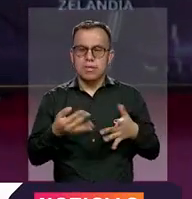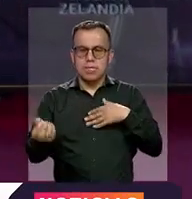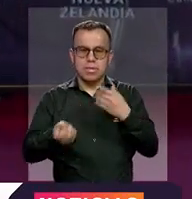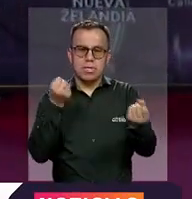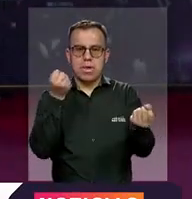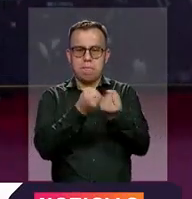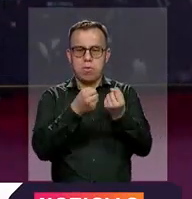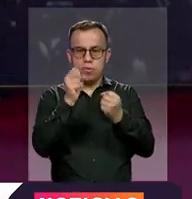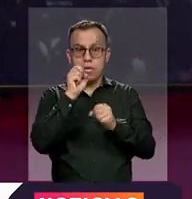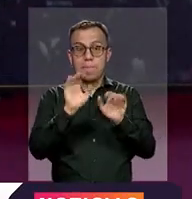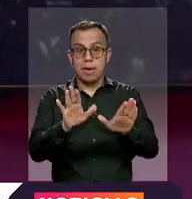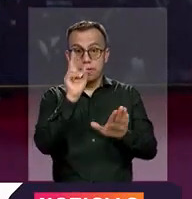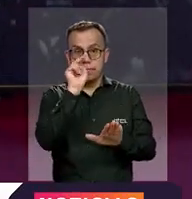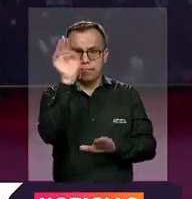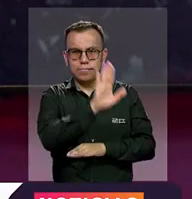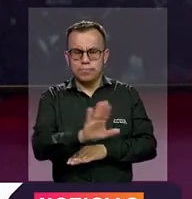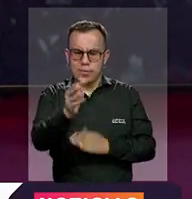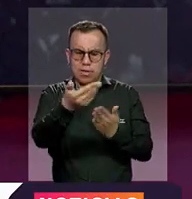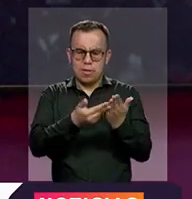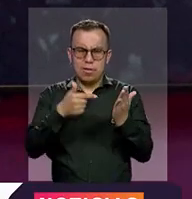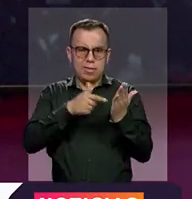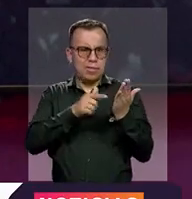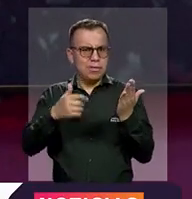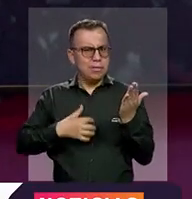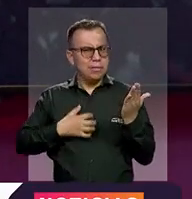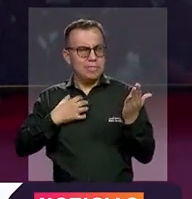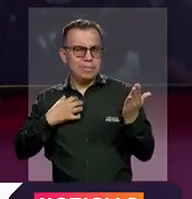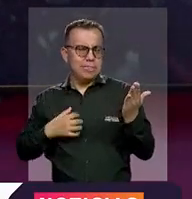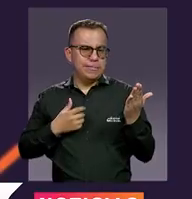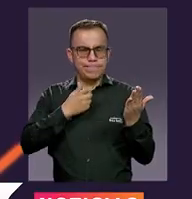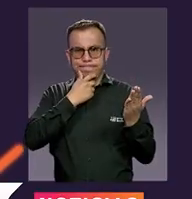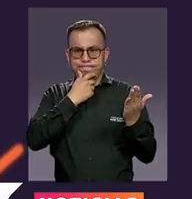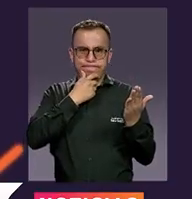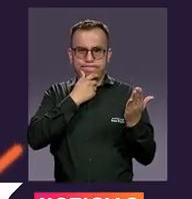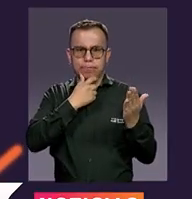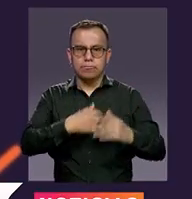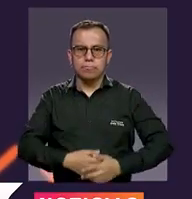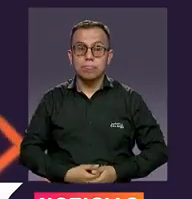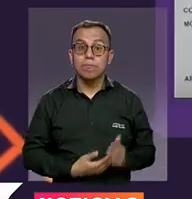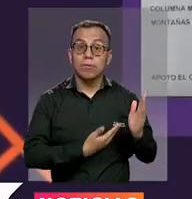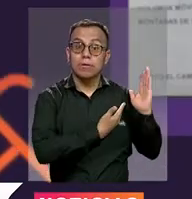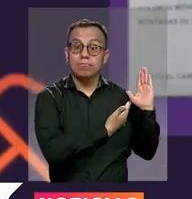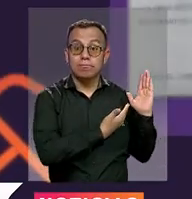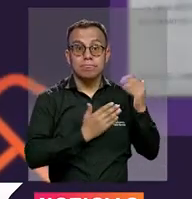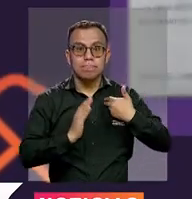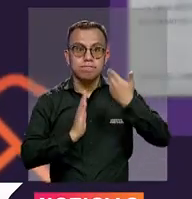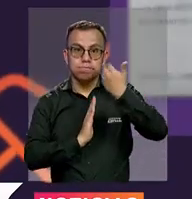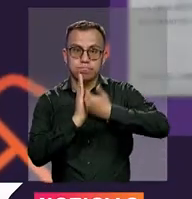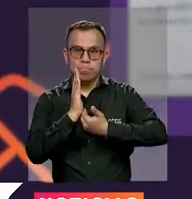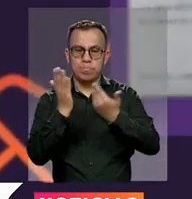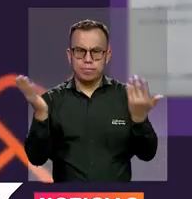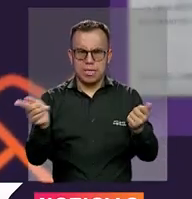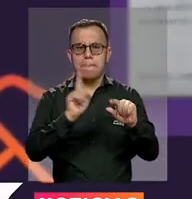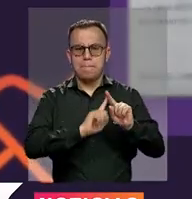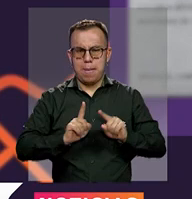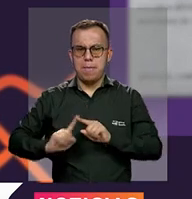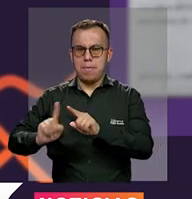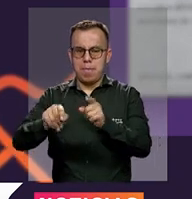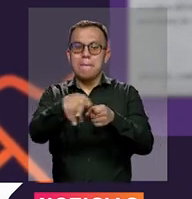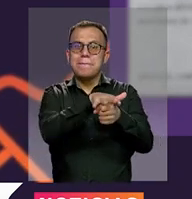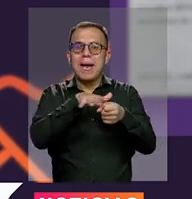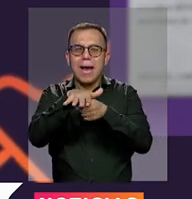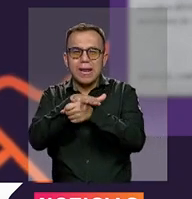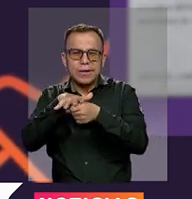apoyen el paro nacional. Esto les ha generado incertidumbre y miedo. Los panfletos están circulando en barrios de la localidad